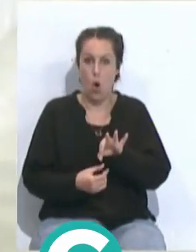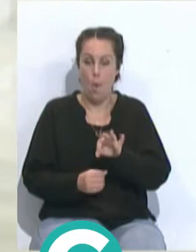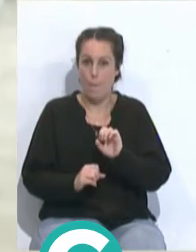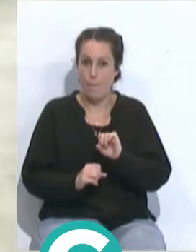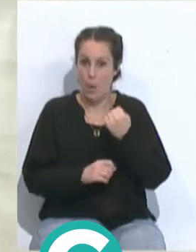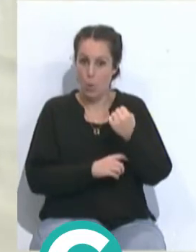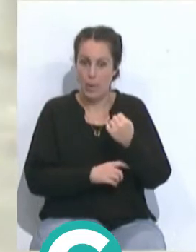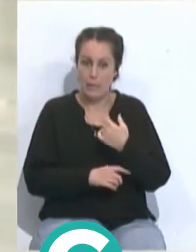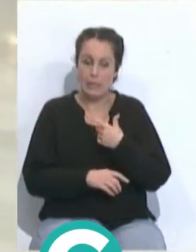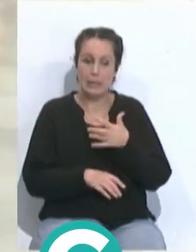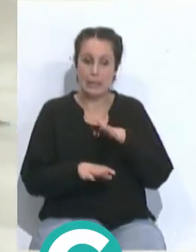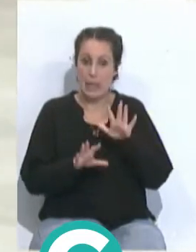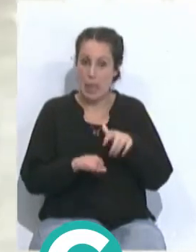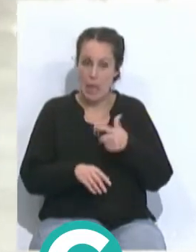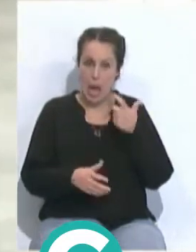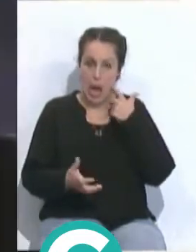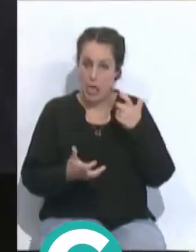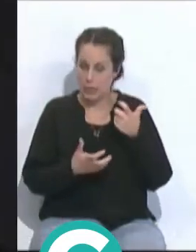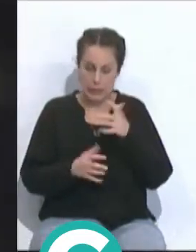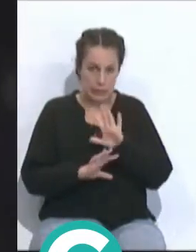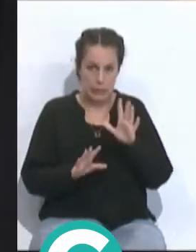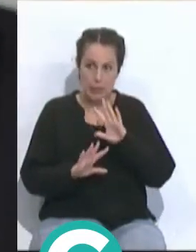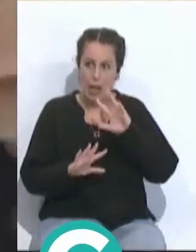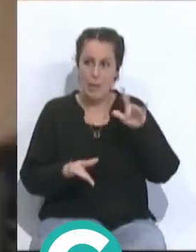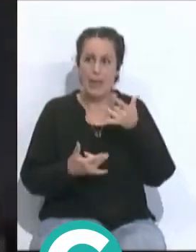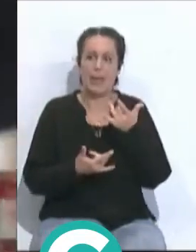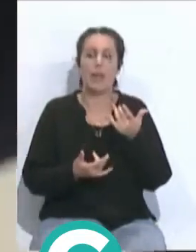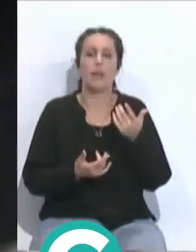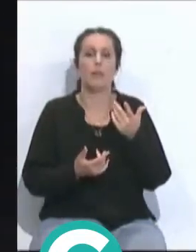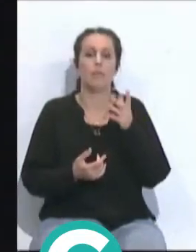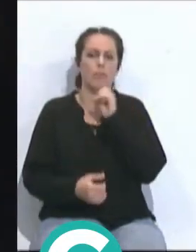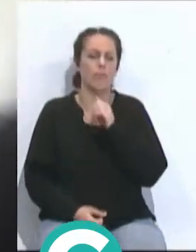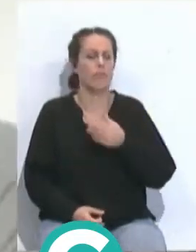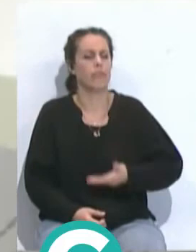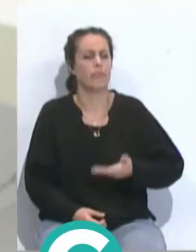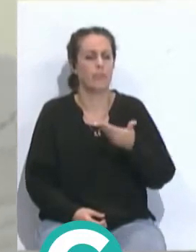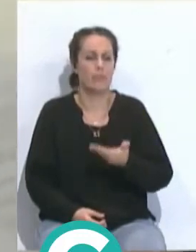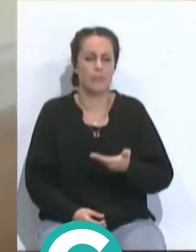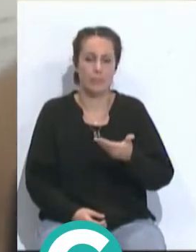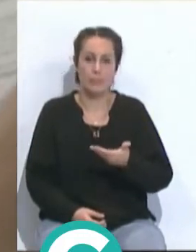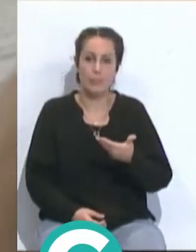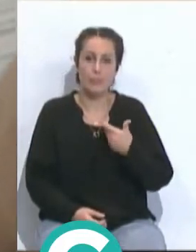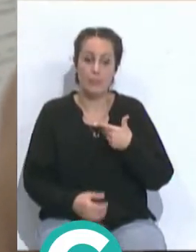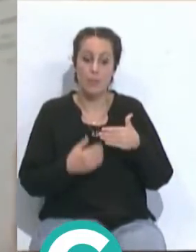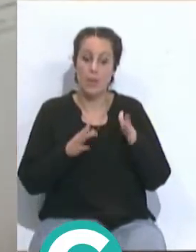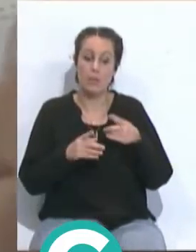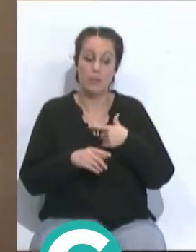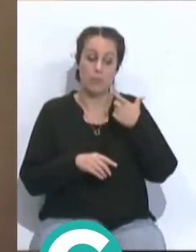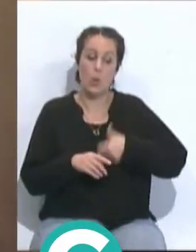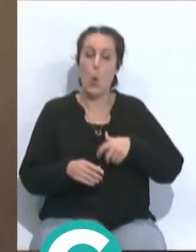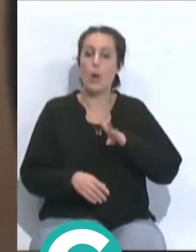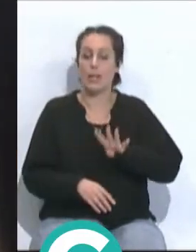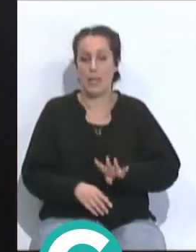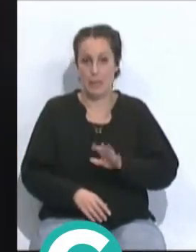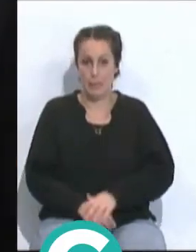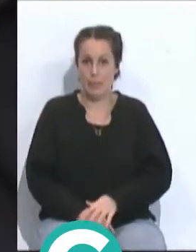artistaza gaditana flamenca, gran cantante, gran artistaza, que se estrena como cuartetera.